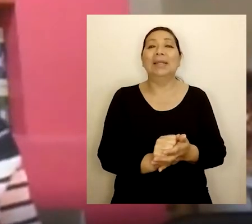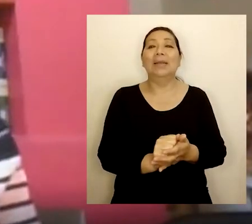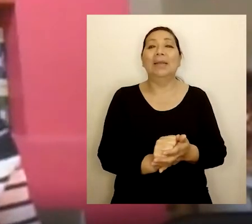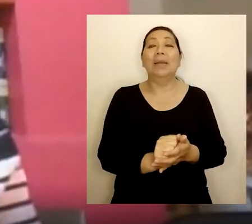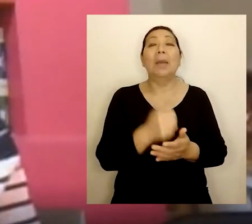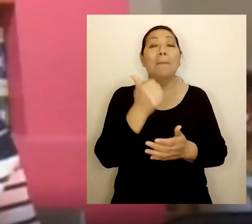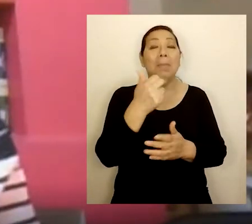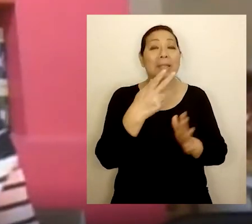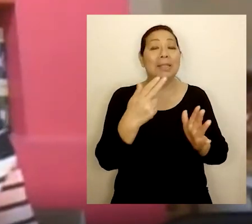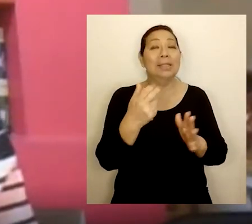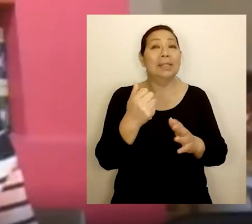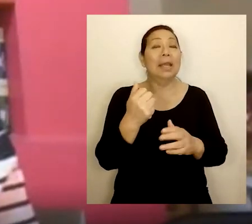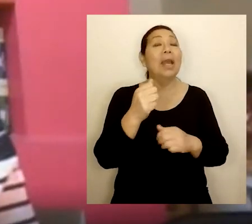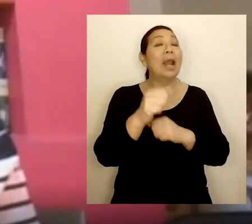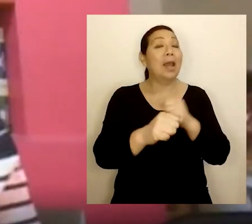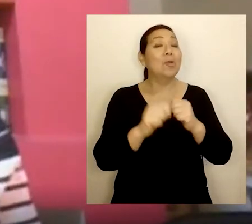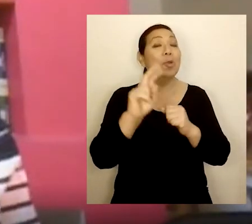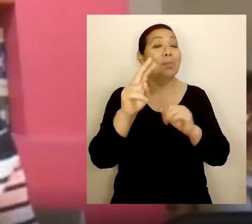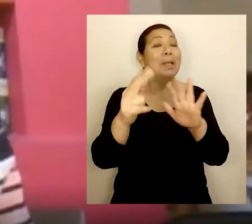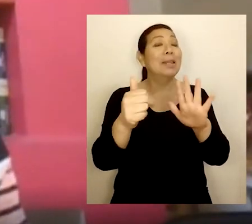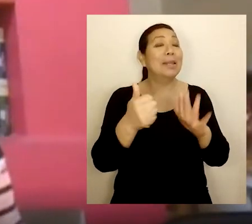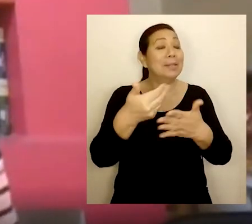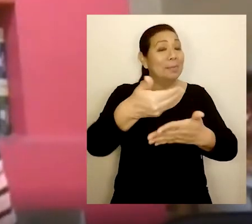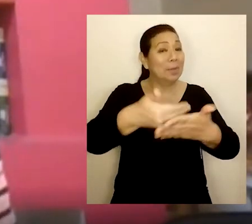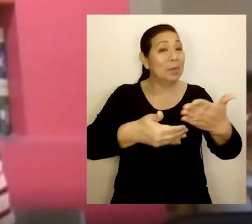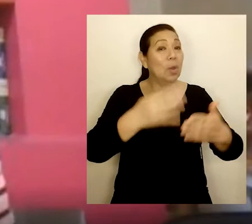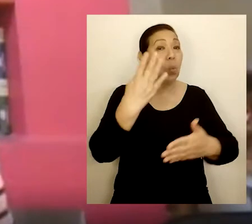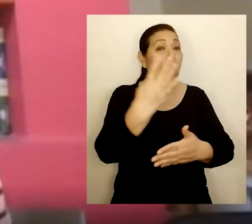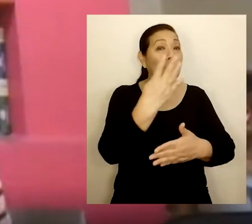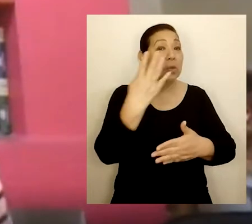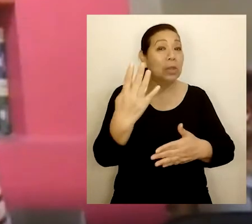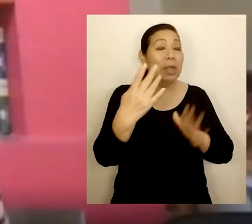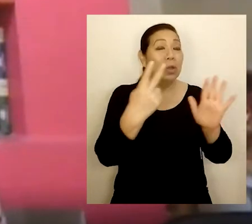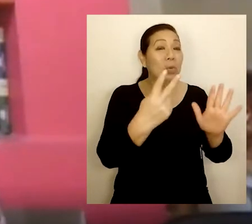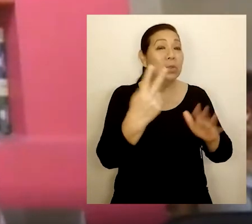2135-2012, de fecha 26 de enero de 2016, el expediente